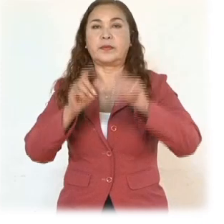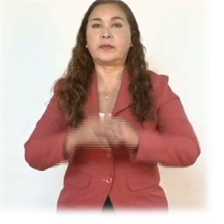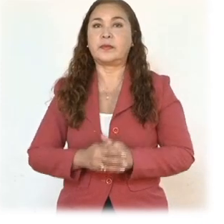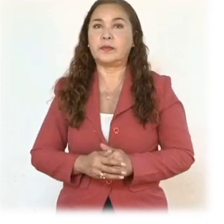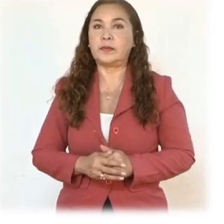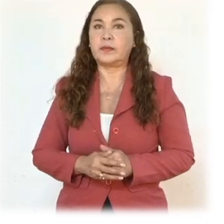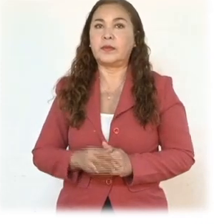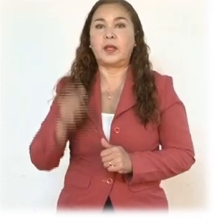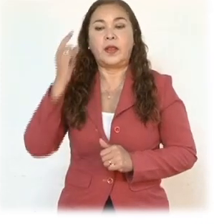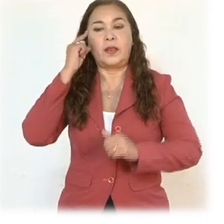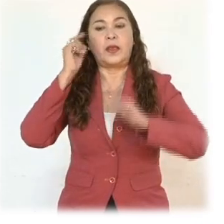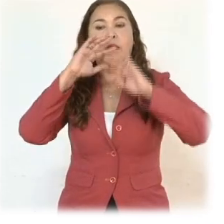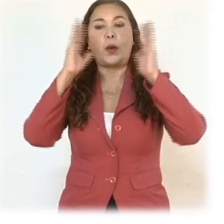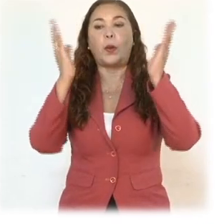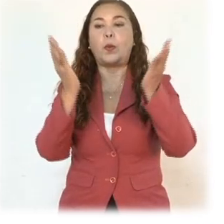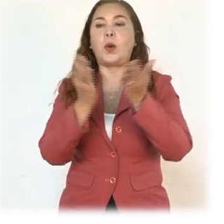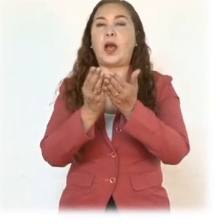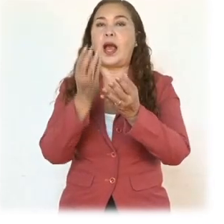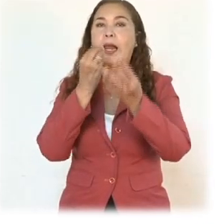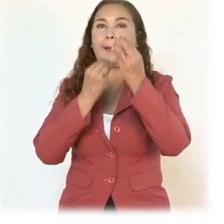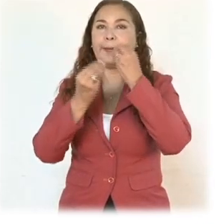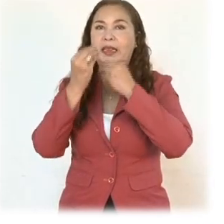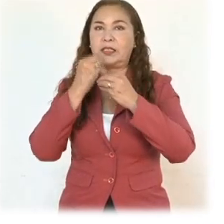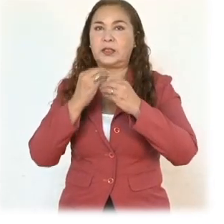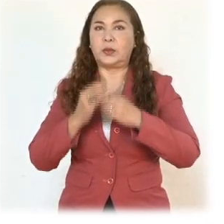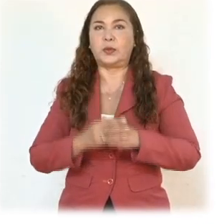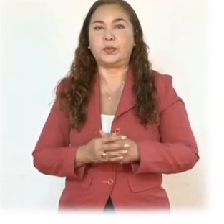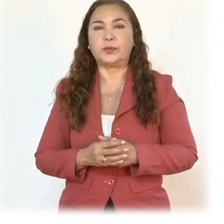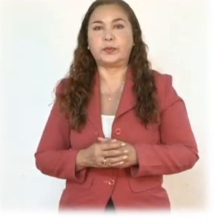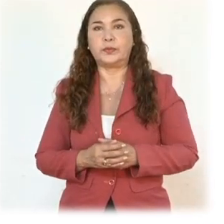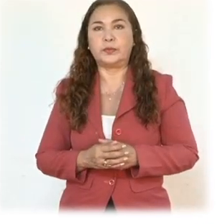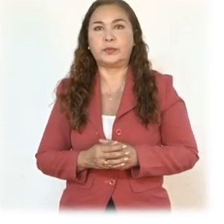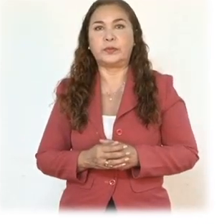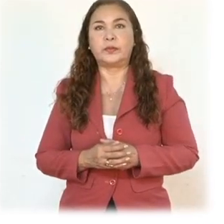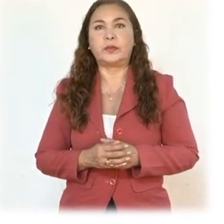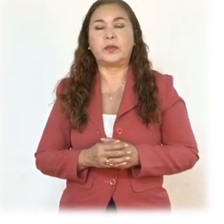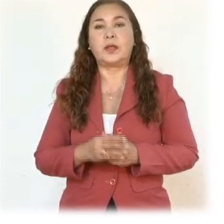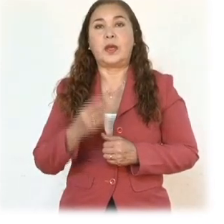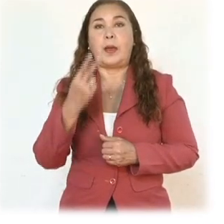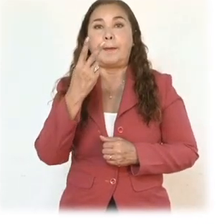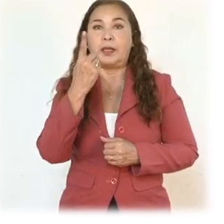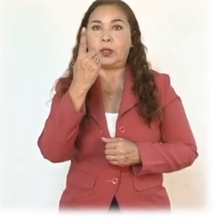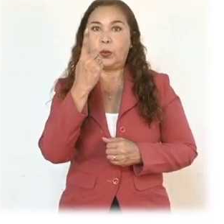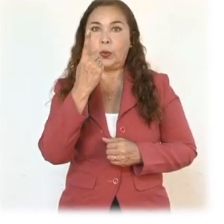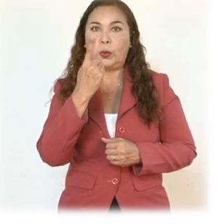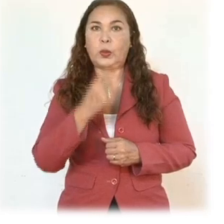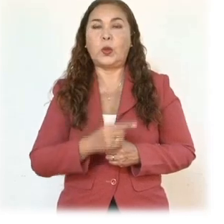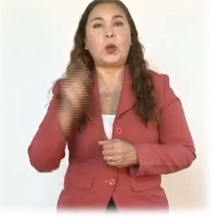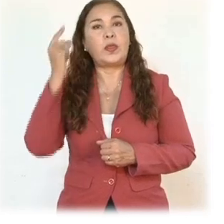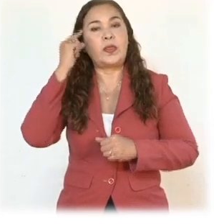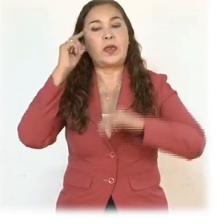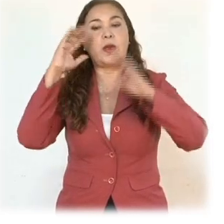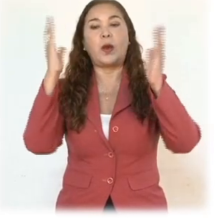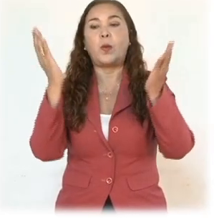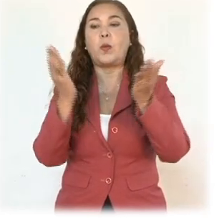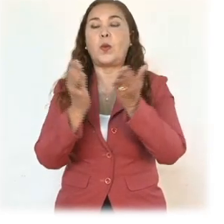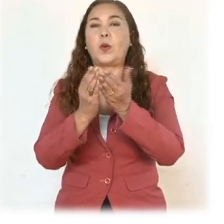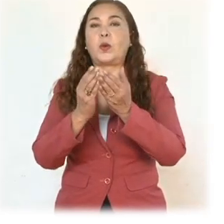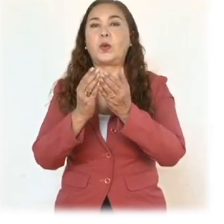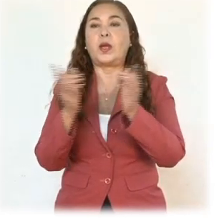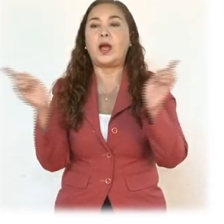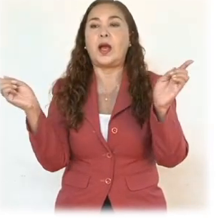16 Día Mundial de la Alimentación día 21 Día Mundial del